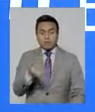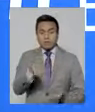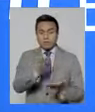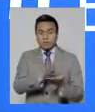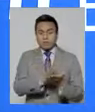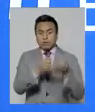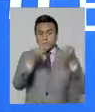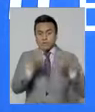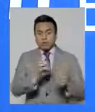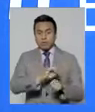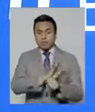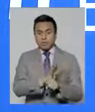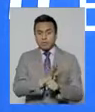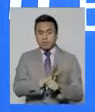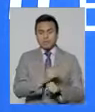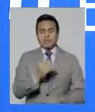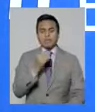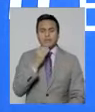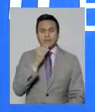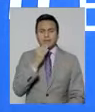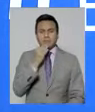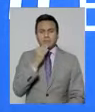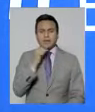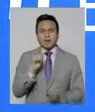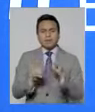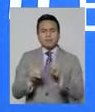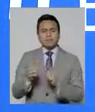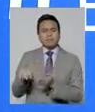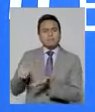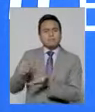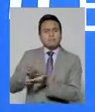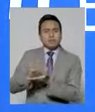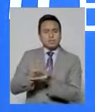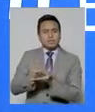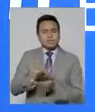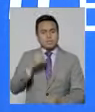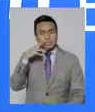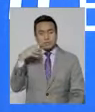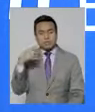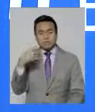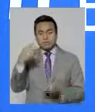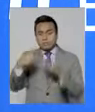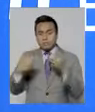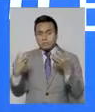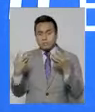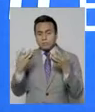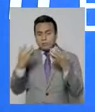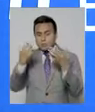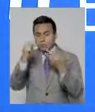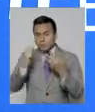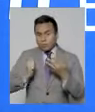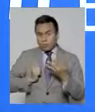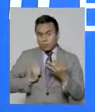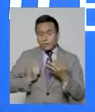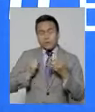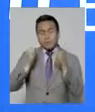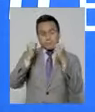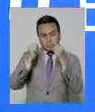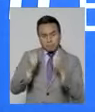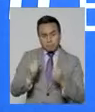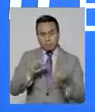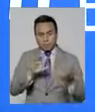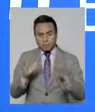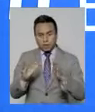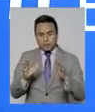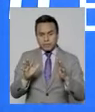fallecidos confirmados por coronavirus, sino que aquellas muertes que sin cumplir los criterios confirmatorios podrían